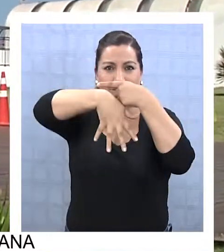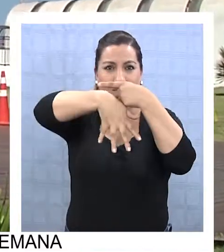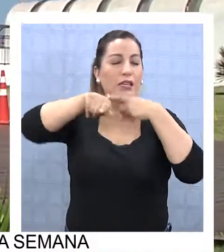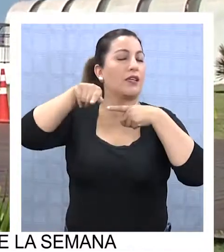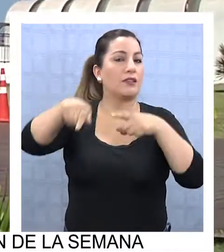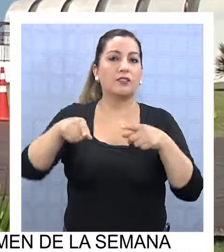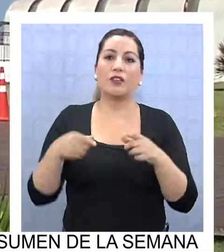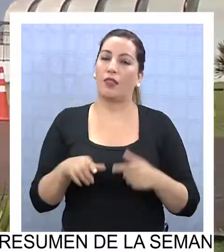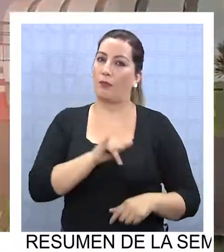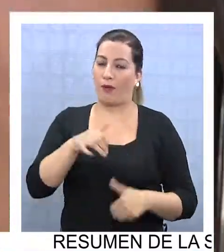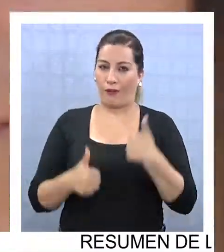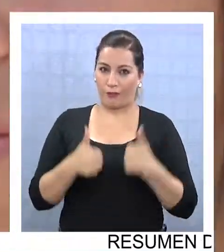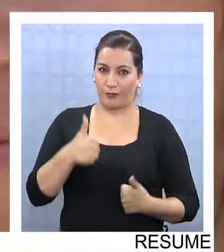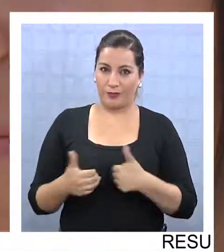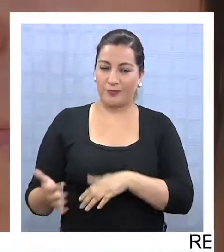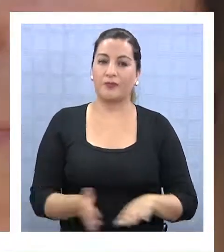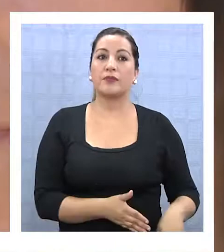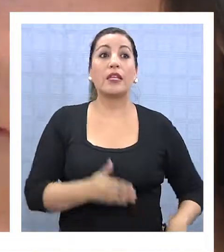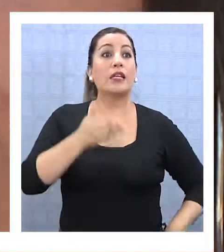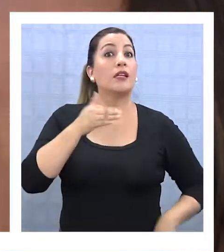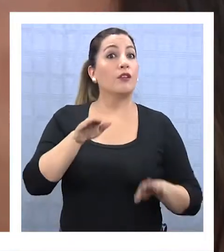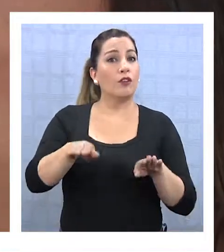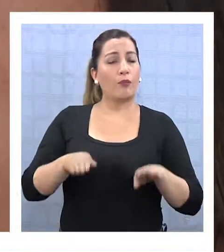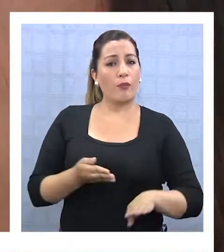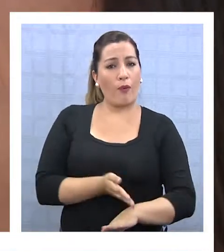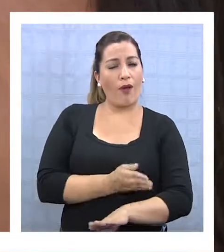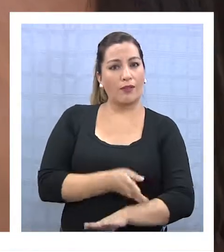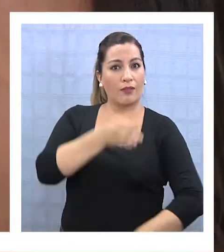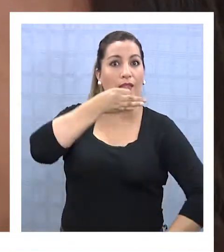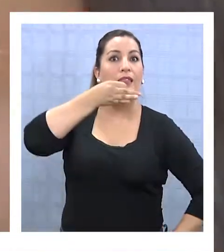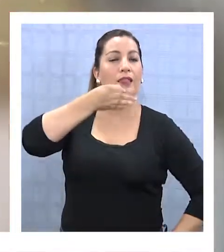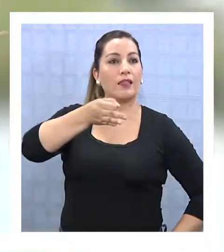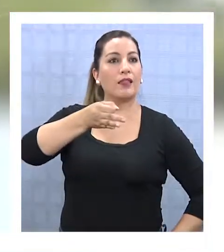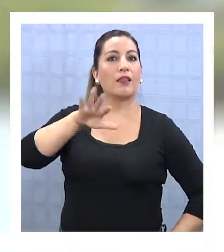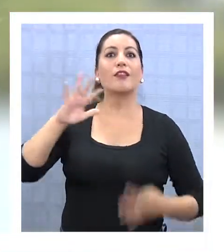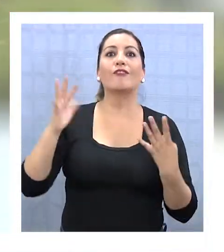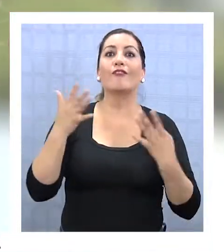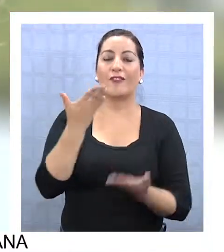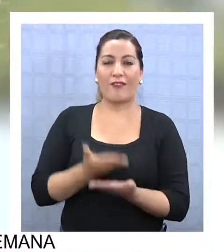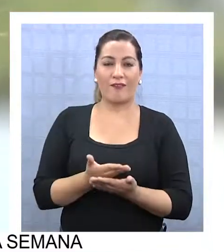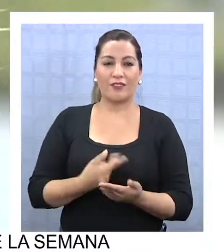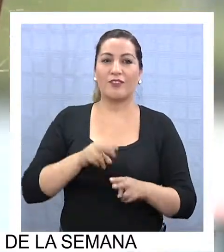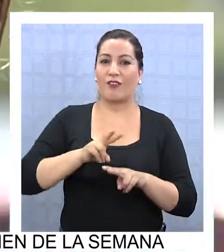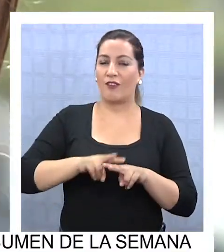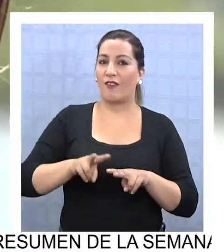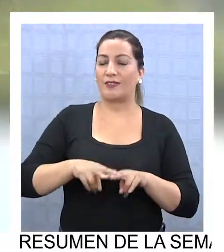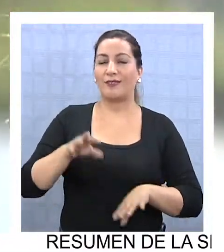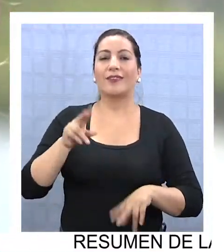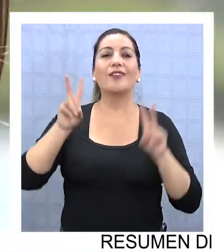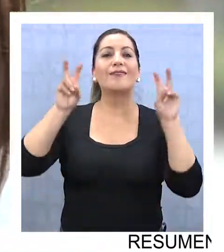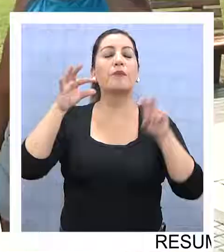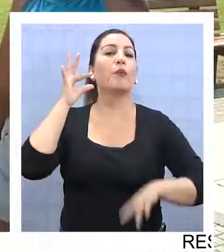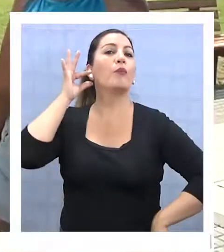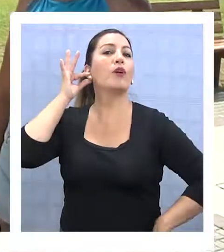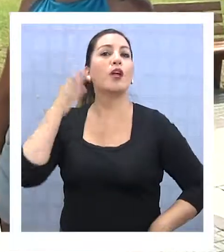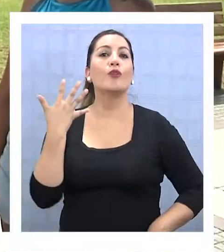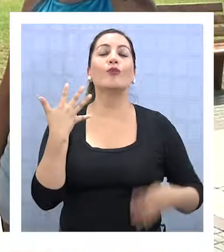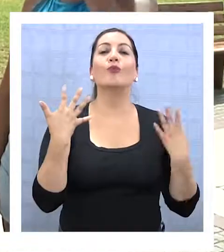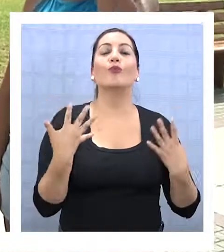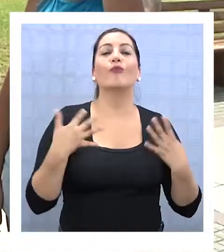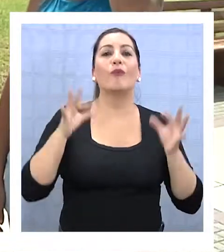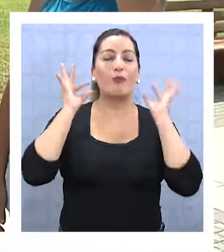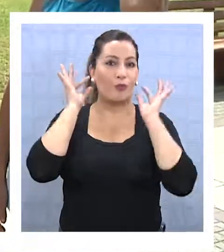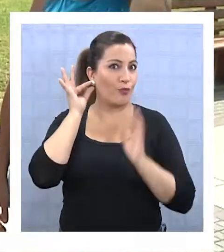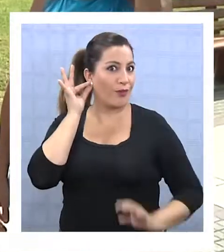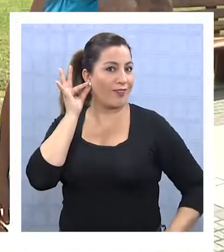son las que van a ir en competencia. Pero tal como mencionamos al comienzo, esta novena convención tendrá su toque femenino, ya que nueve chicas se